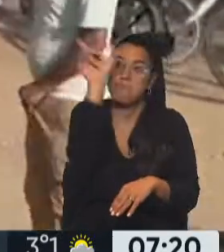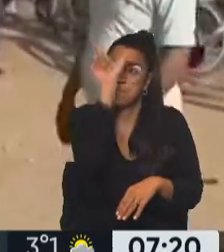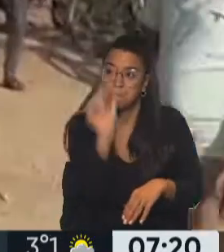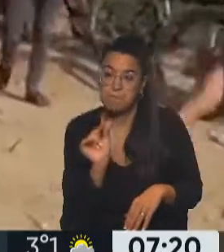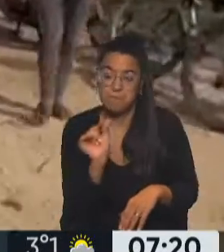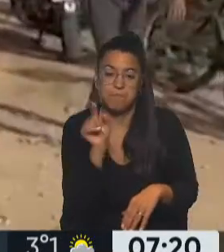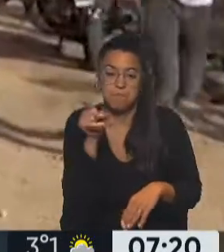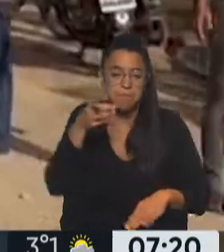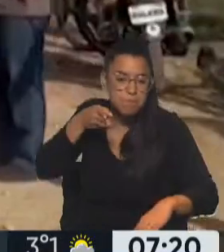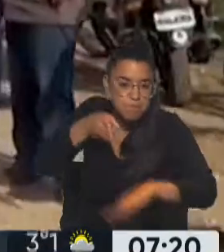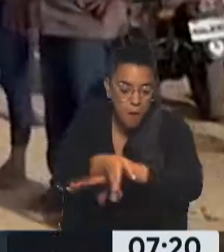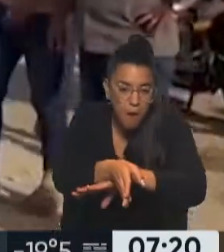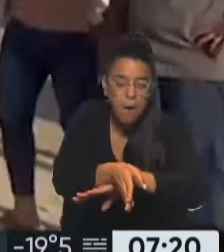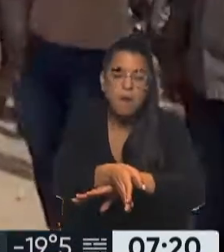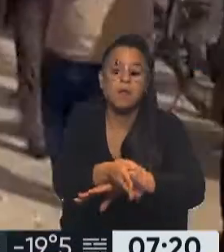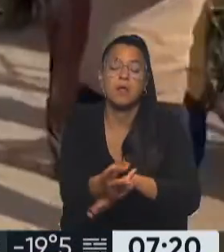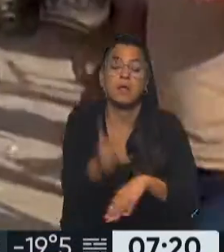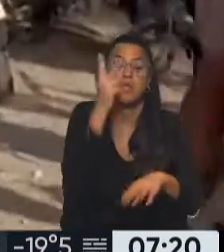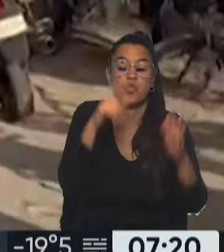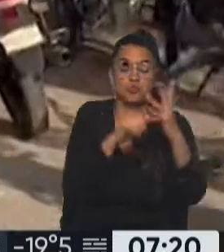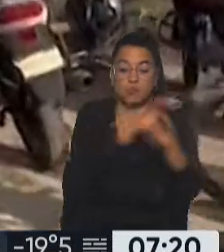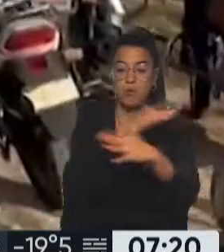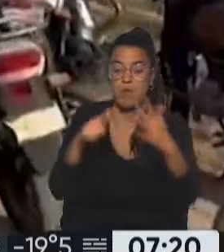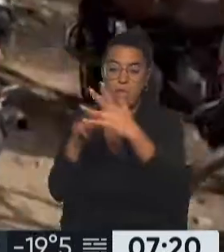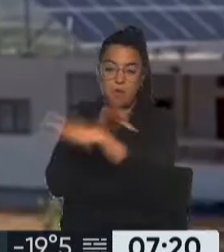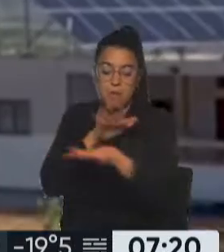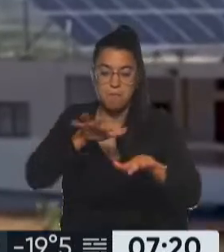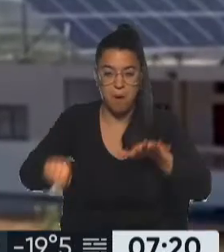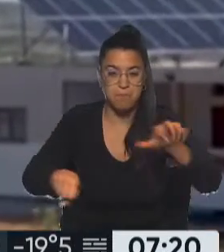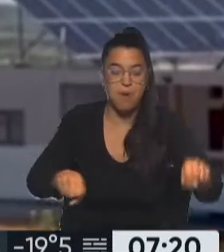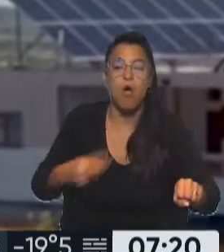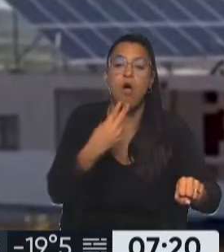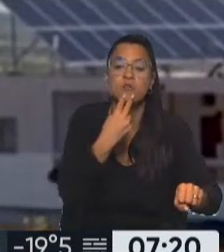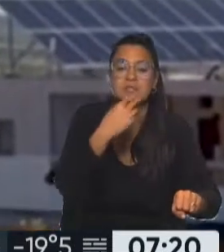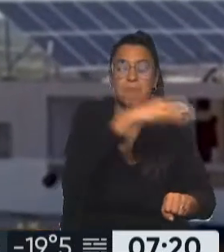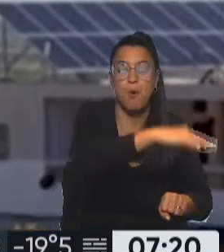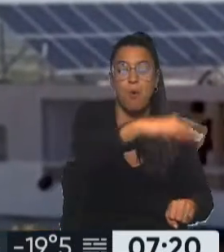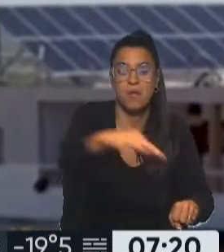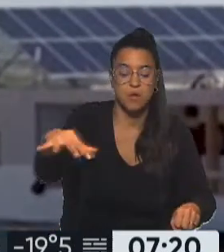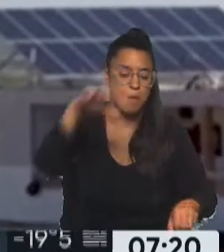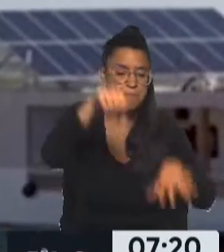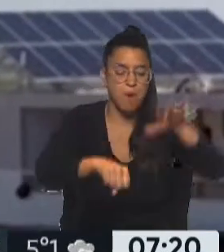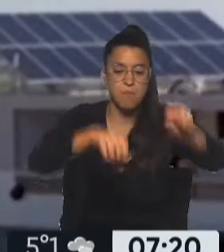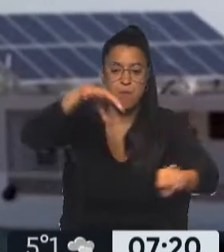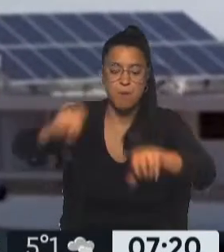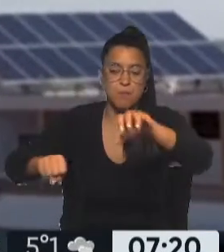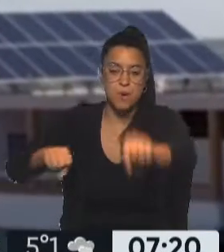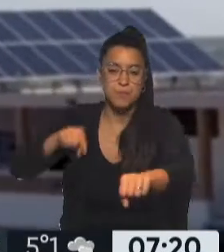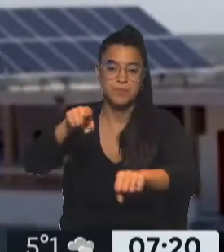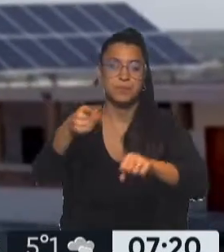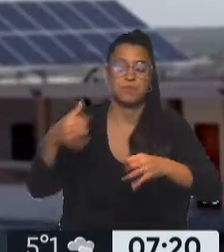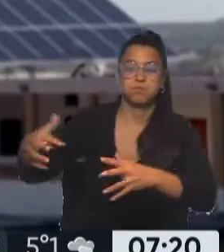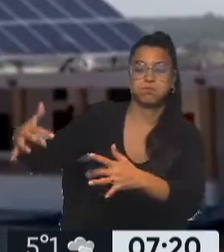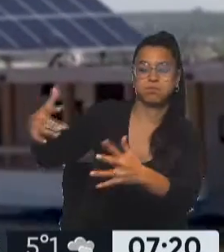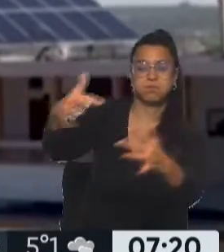y lleguen a 2 ciudades y a 11 poblaciones, vamos a llamarlo así, que el nombre de ellas es